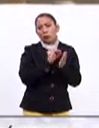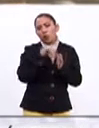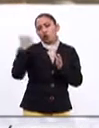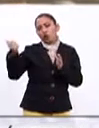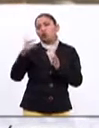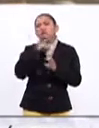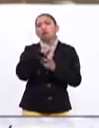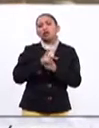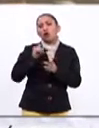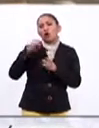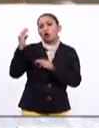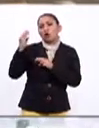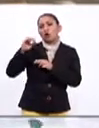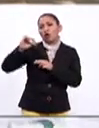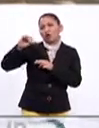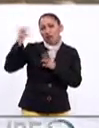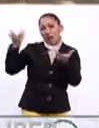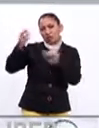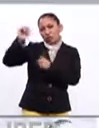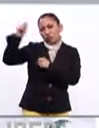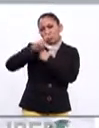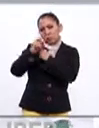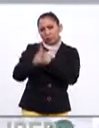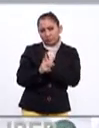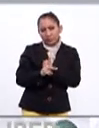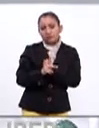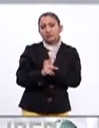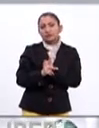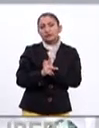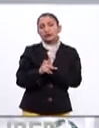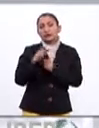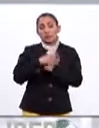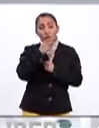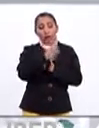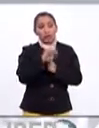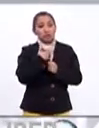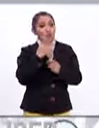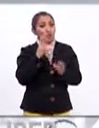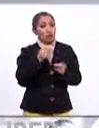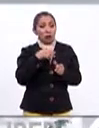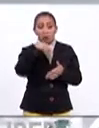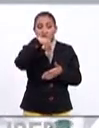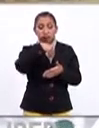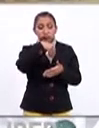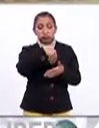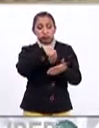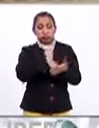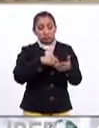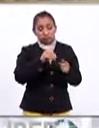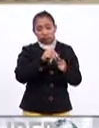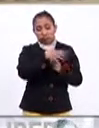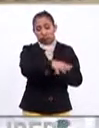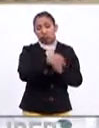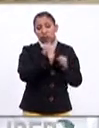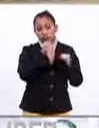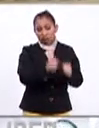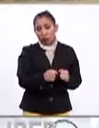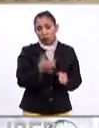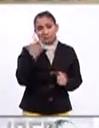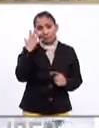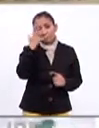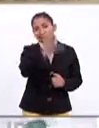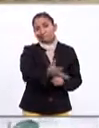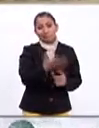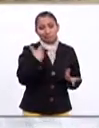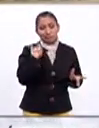que otros petróleos a nivel global, y por consiguiente, si no se logra detener esta baja, seguramente el impacto para